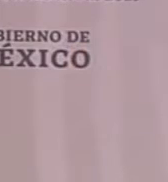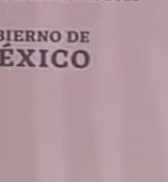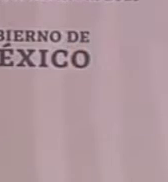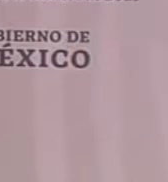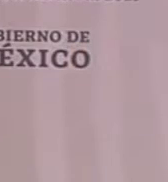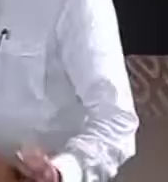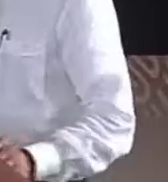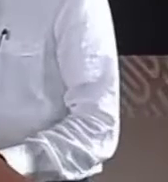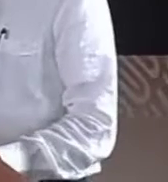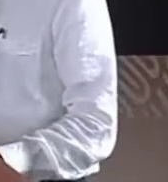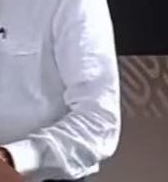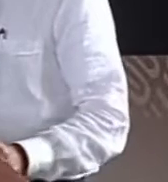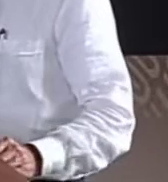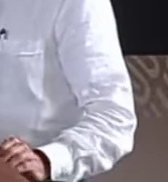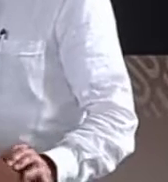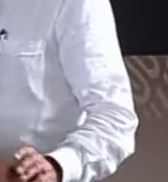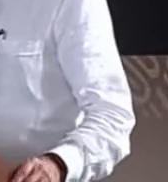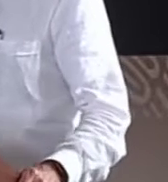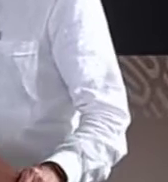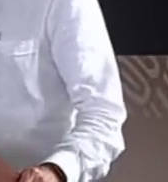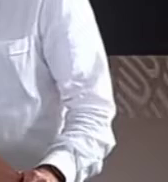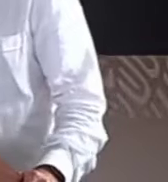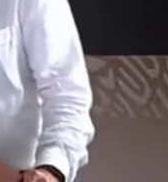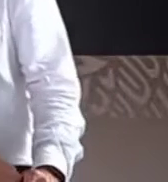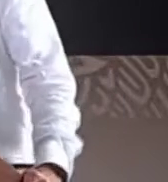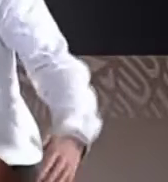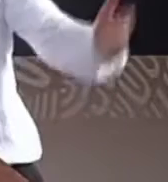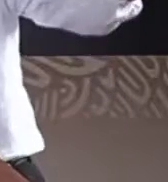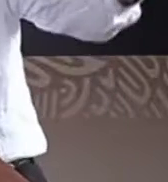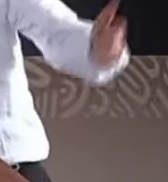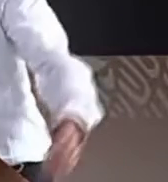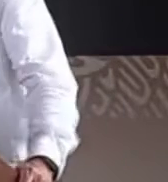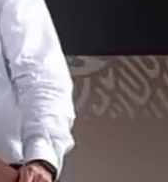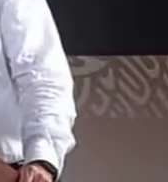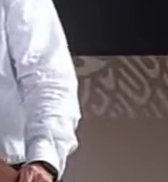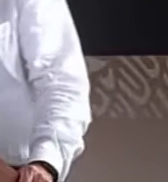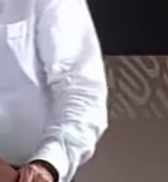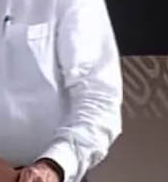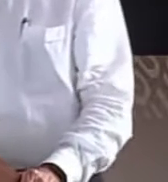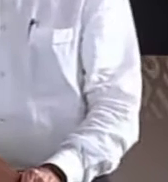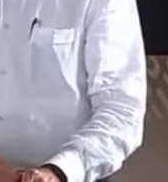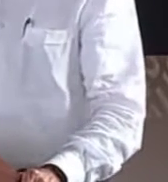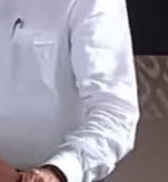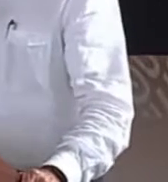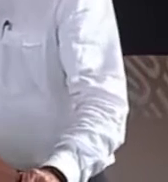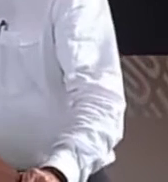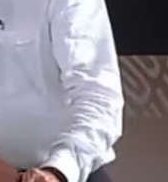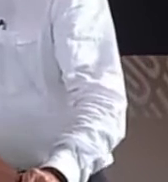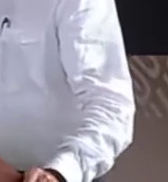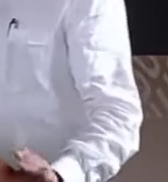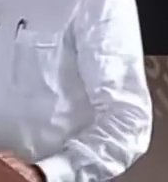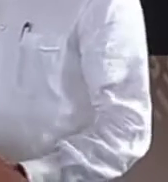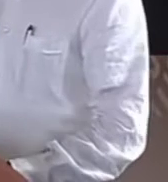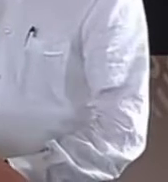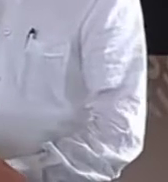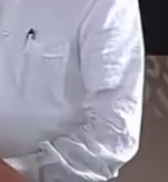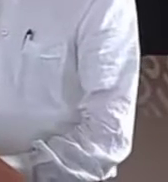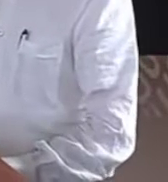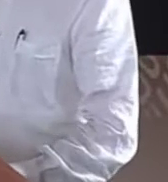senado y también ahora embajador que en salazar general almirante distinguidos